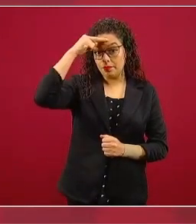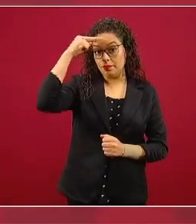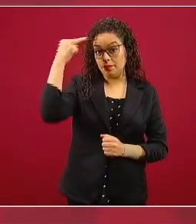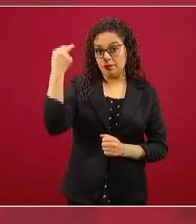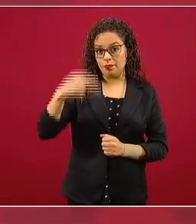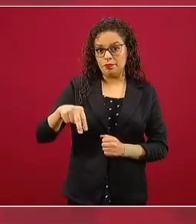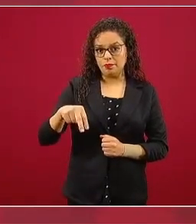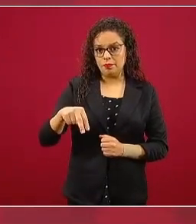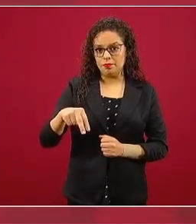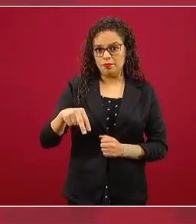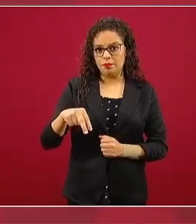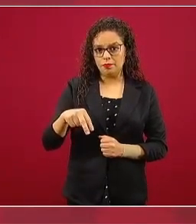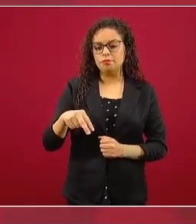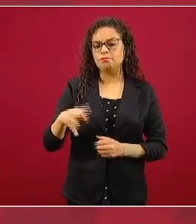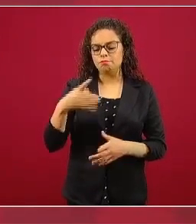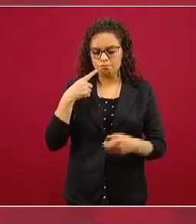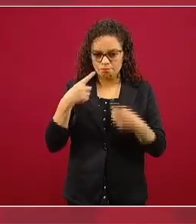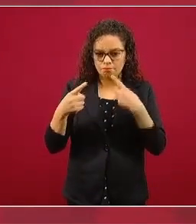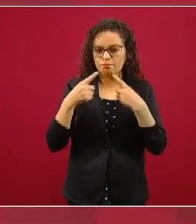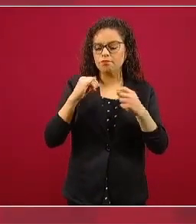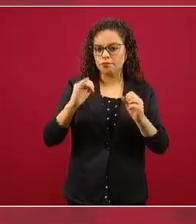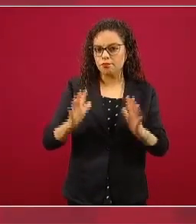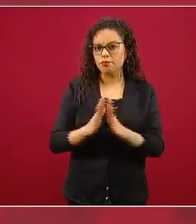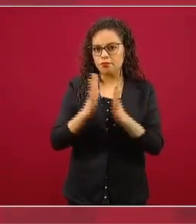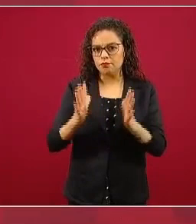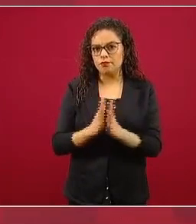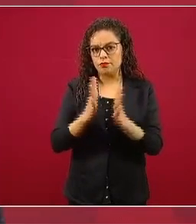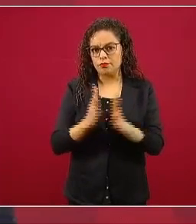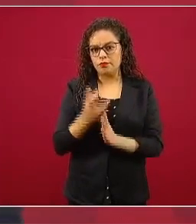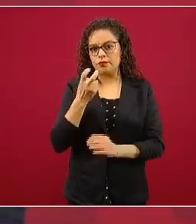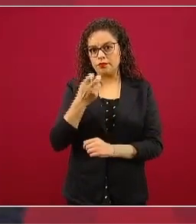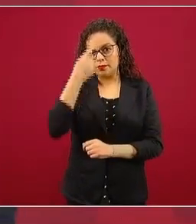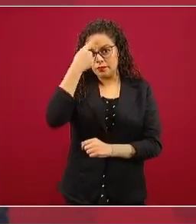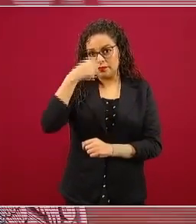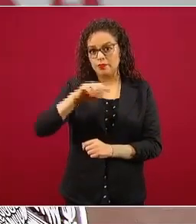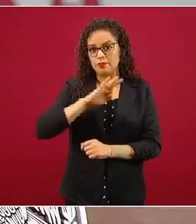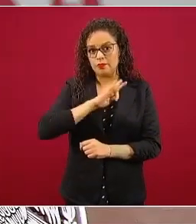en este propósito y ahora